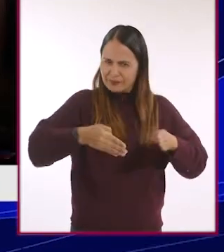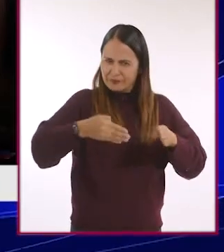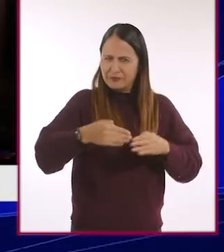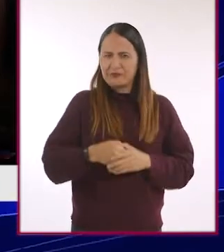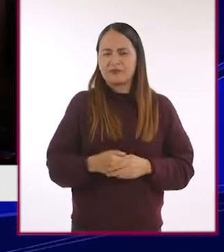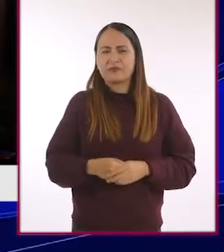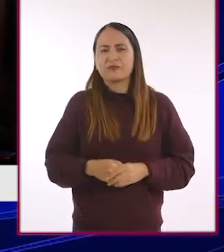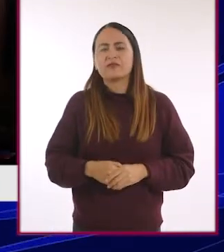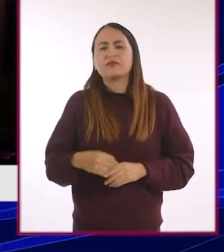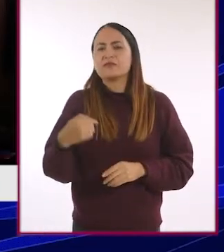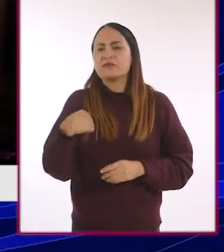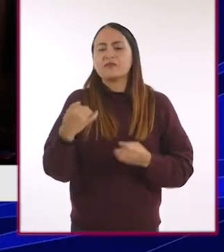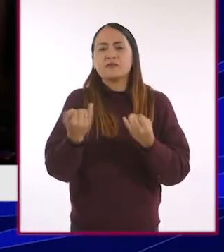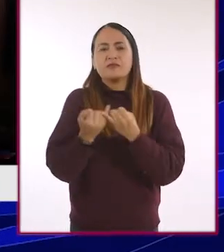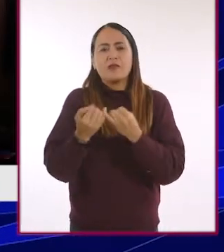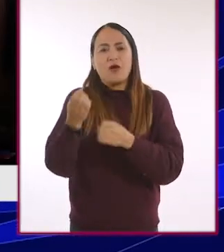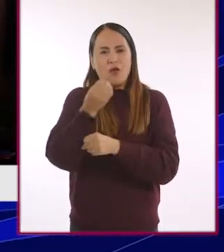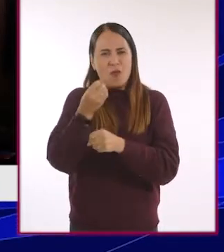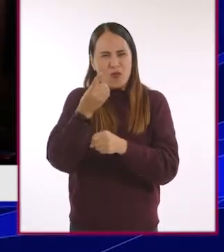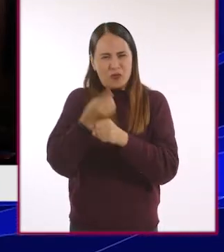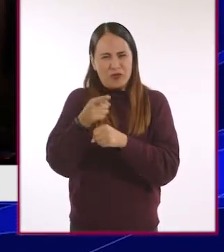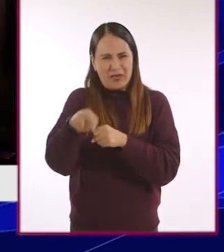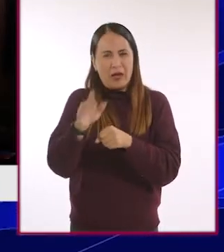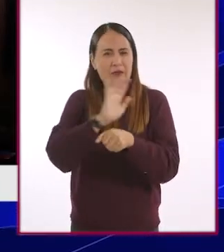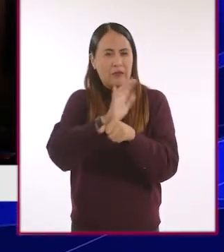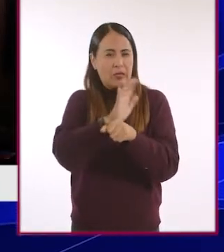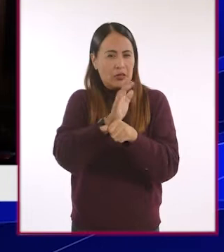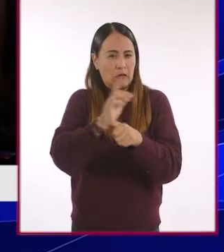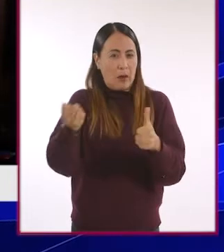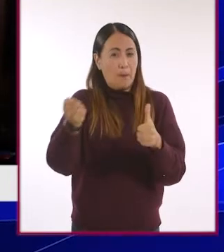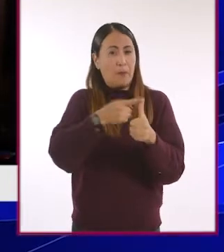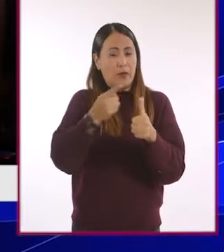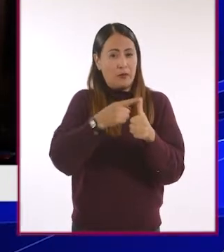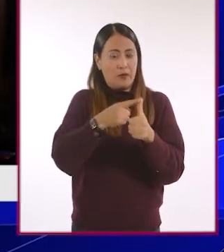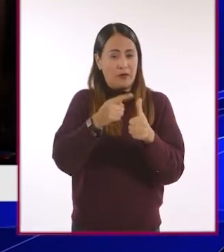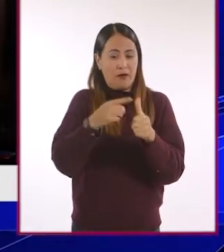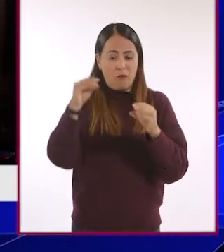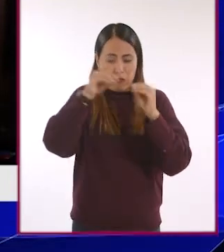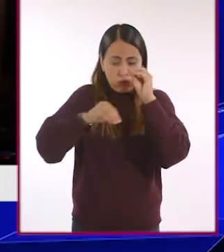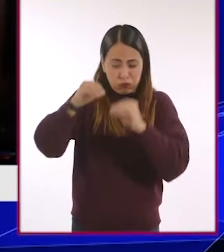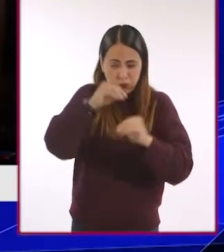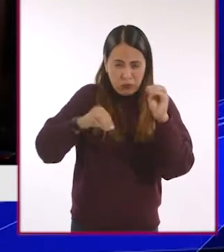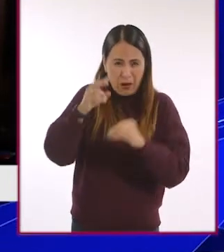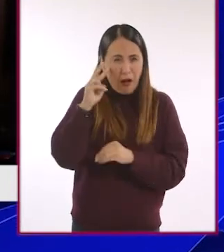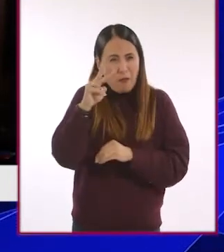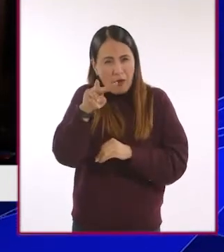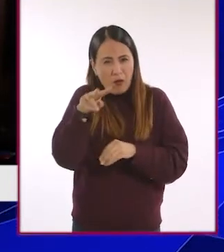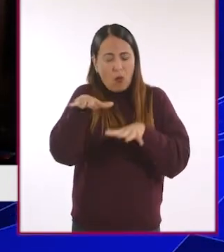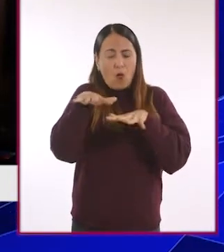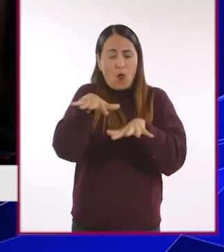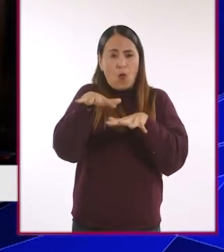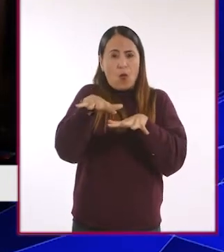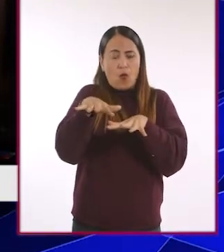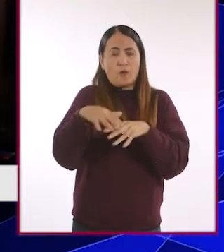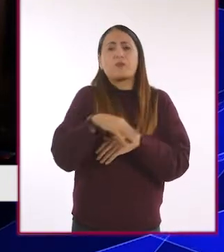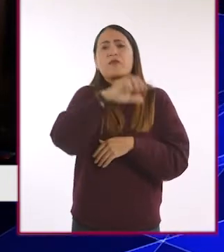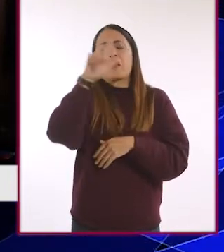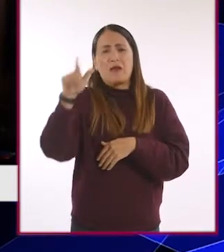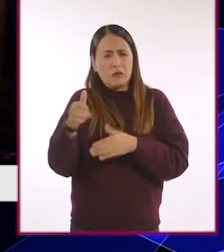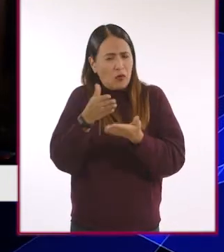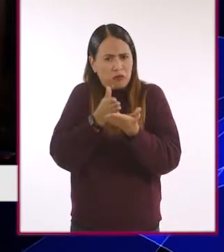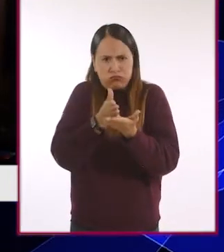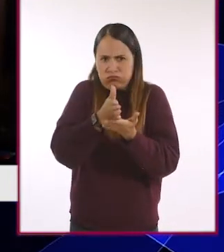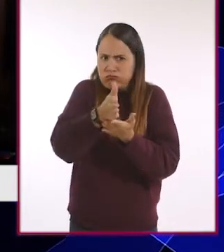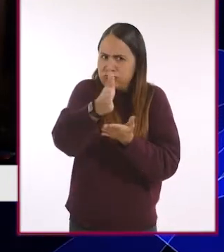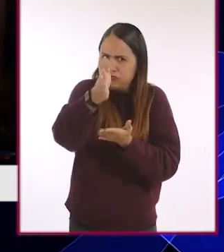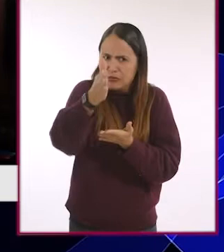Tuve después la oportunidad de trabajar en una primer película haciendo efectos visuales y de ahí ya me arranqué derechito,